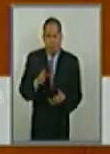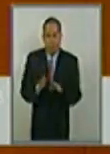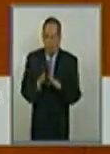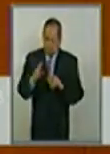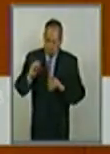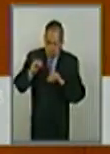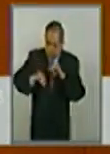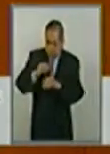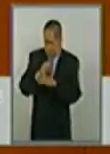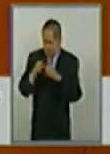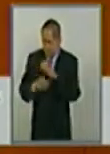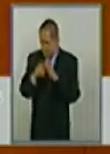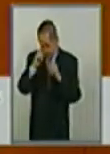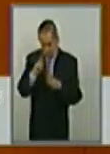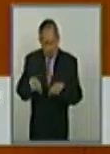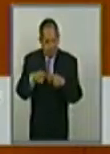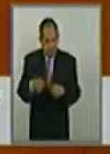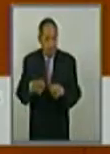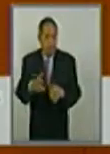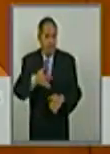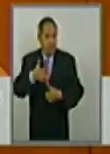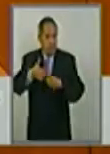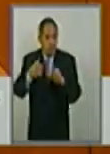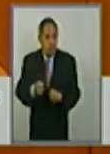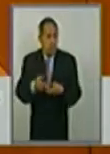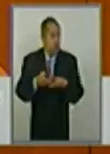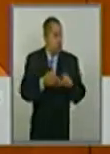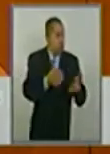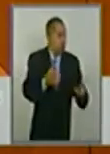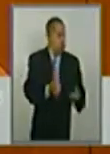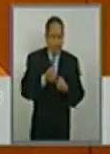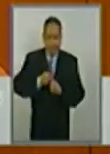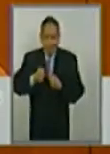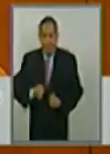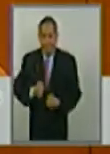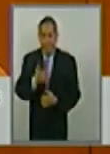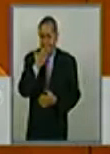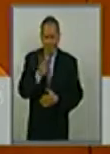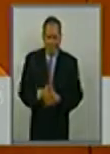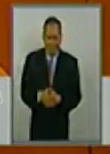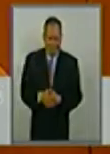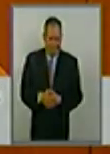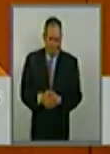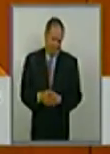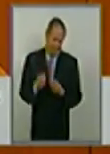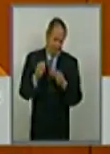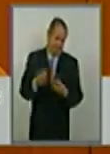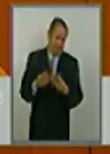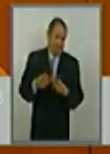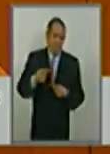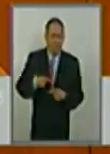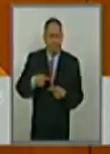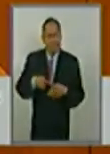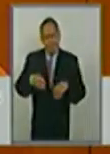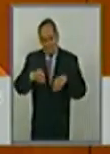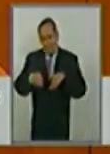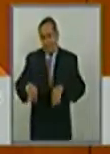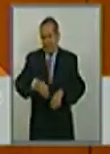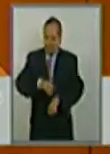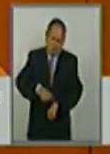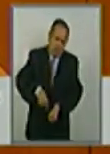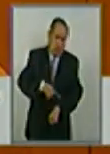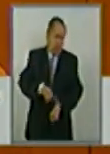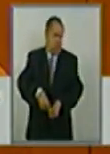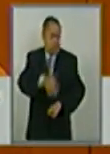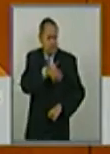necesarios para garantizar su seguridad. Hay un considerable número de largas horas de trabajo invertidas